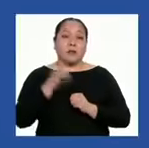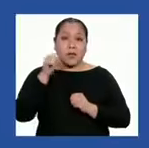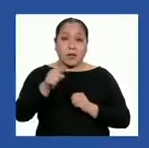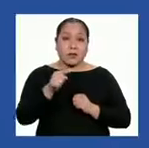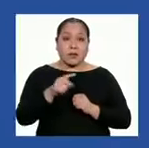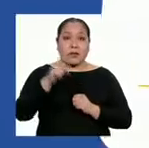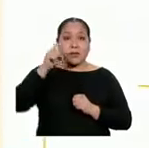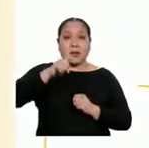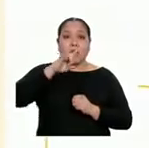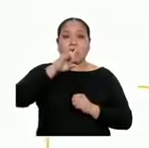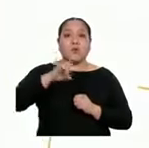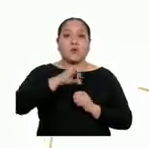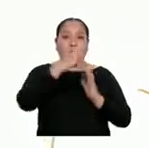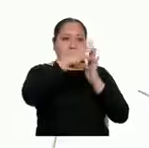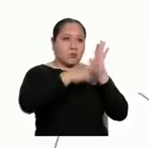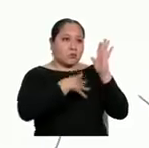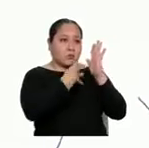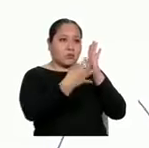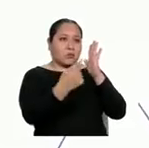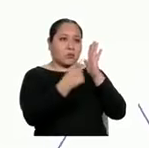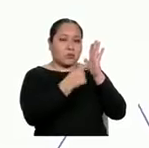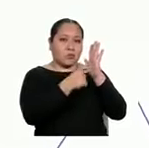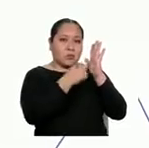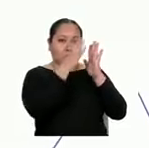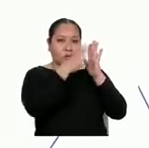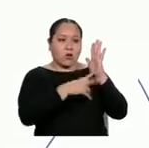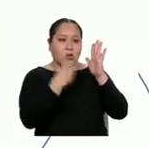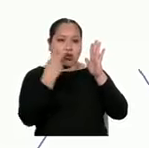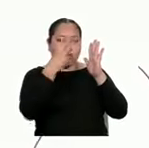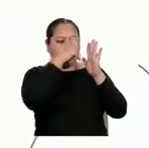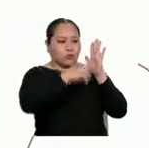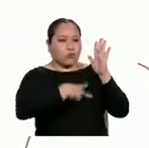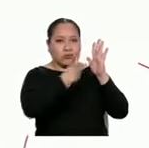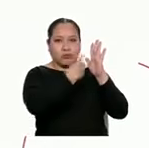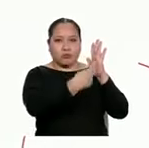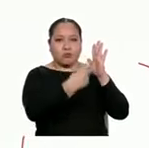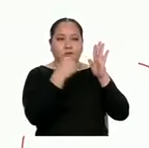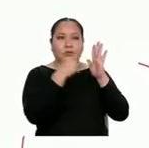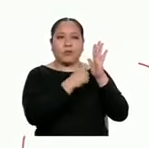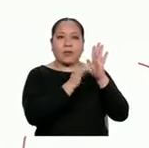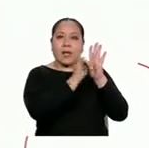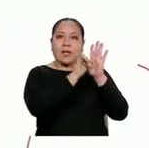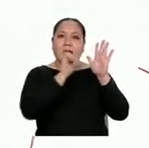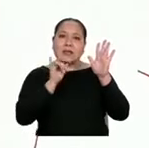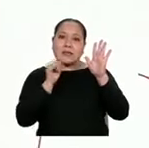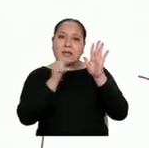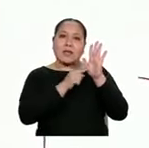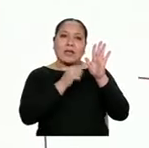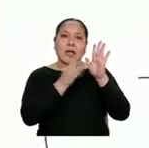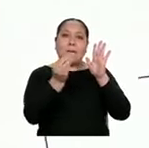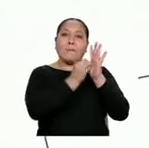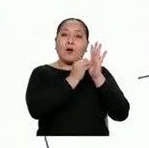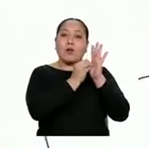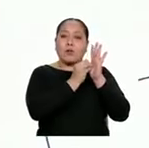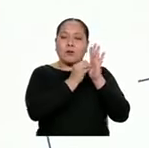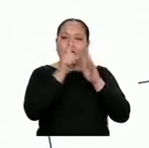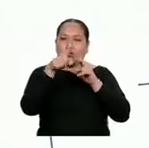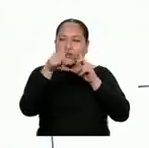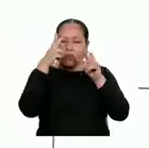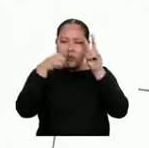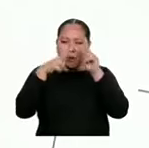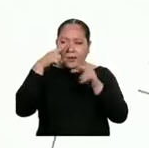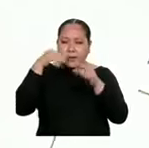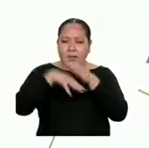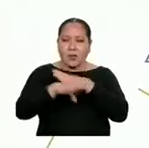ello, utilicen el siguiente formato. Un cuadro con 2 columnas. A la izquierda colocan las situaciones que observan